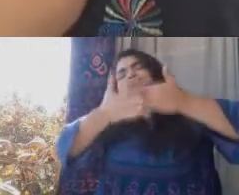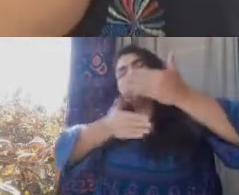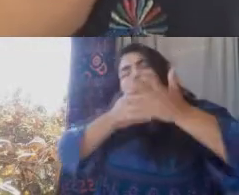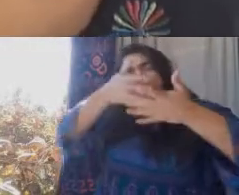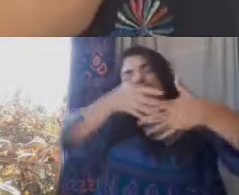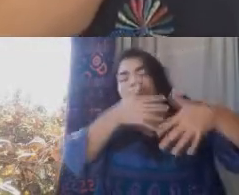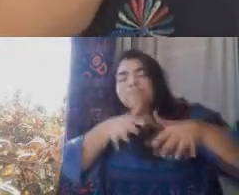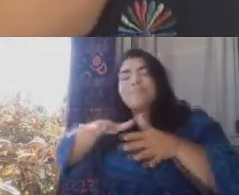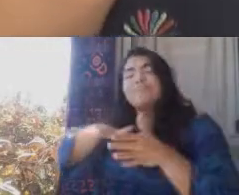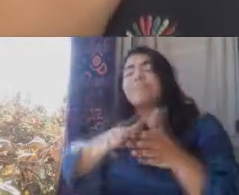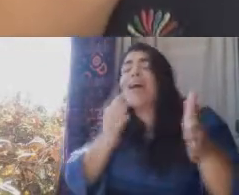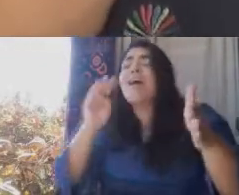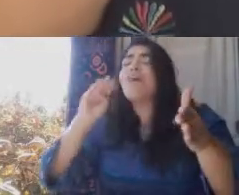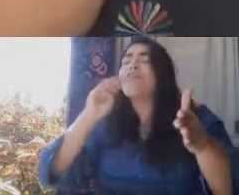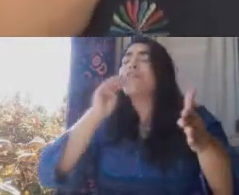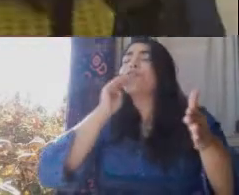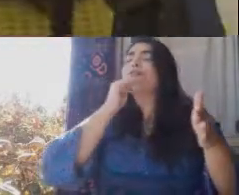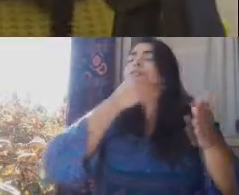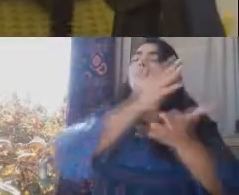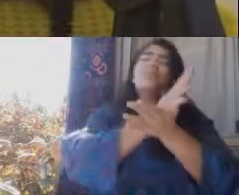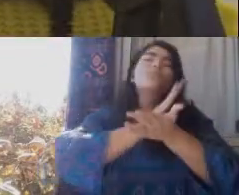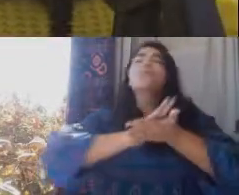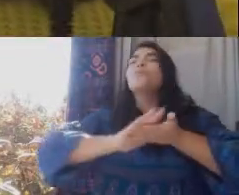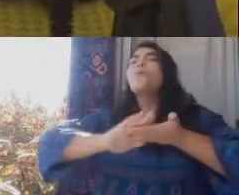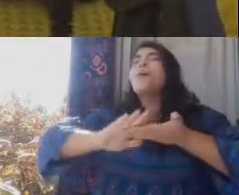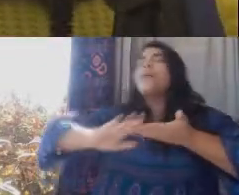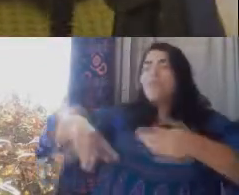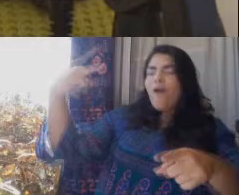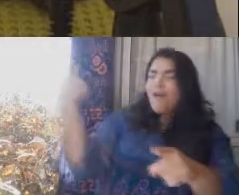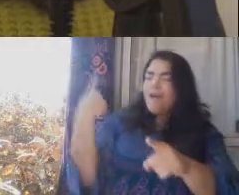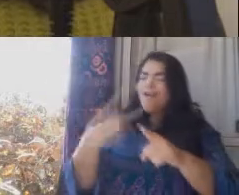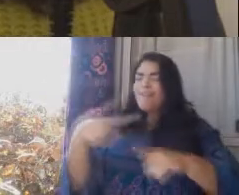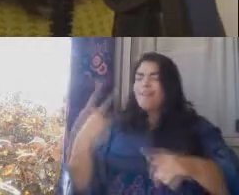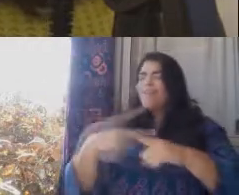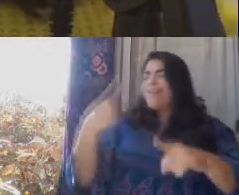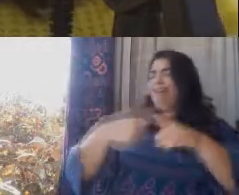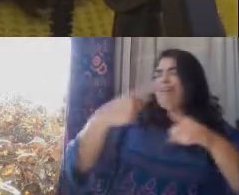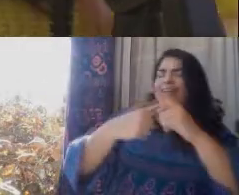poder trabajar con ella. De hecho, para poder trabajar con ella, porque ella es sorda,